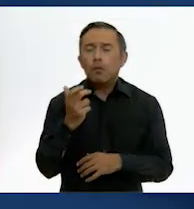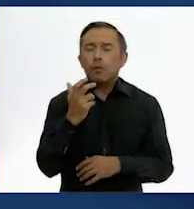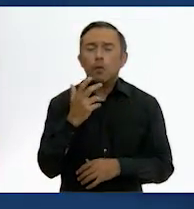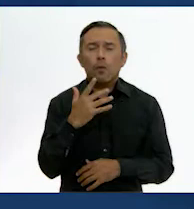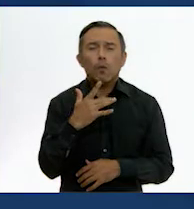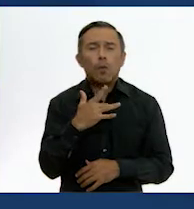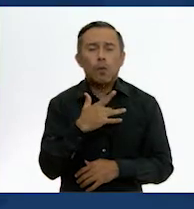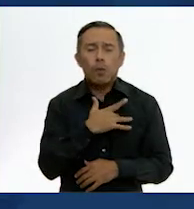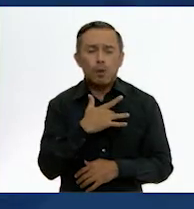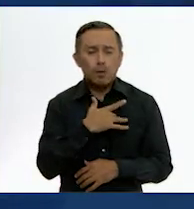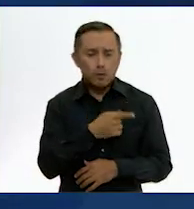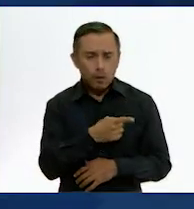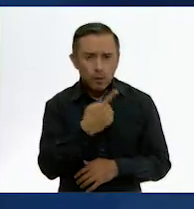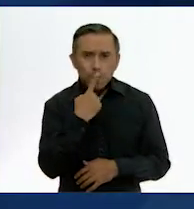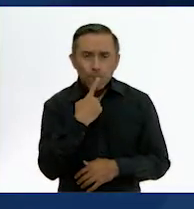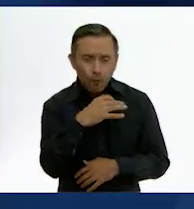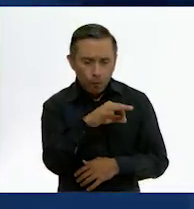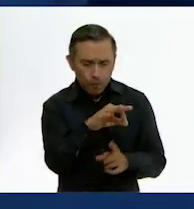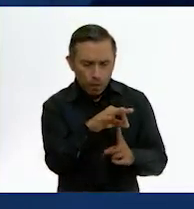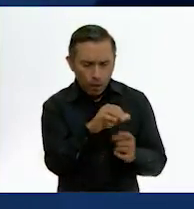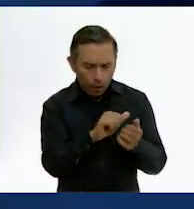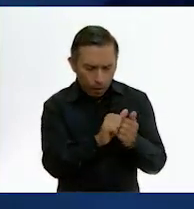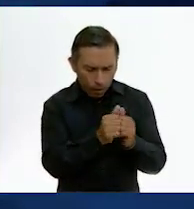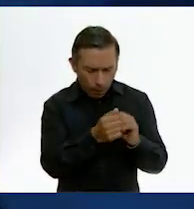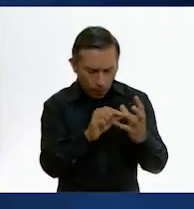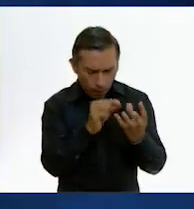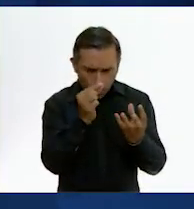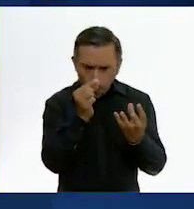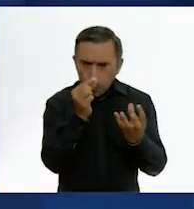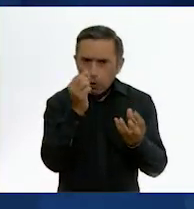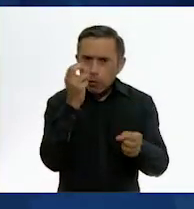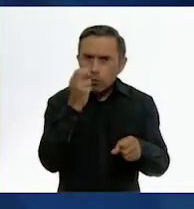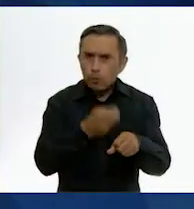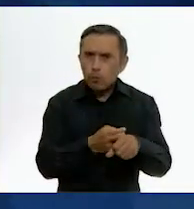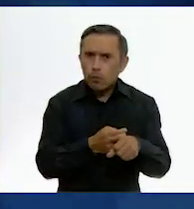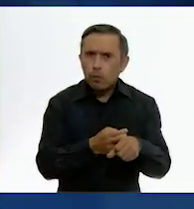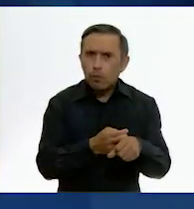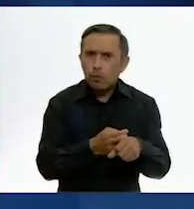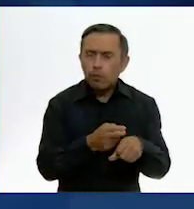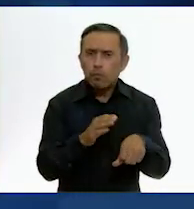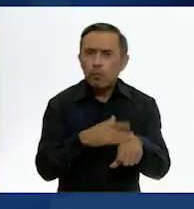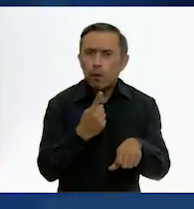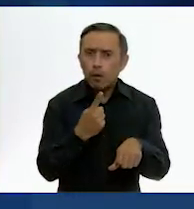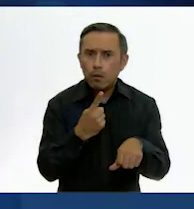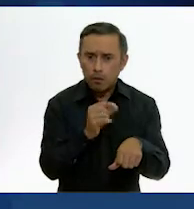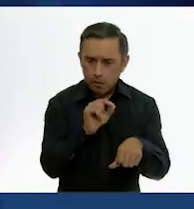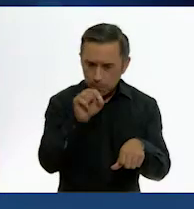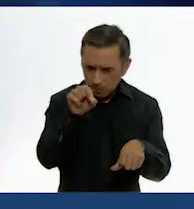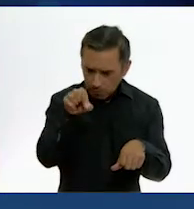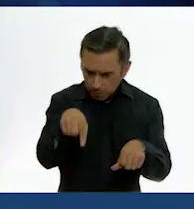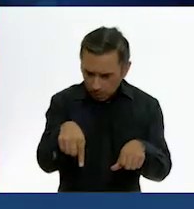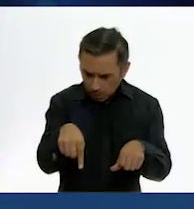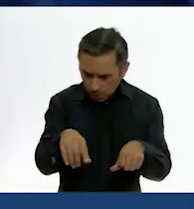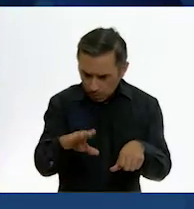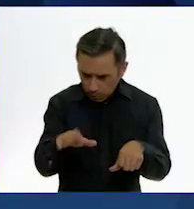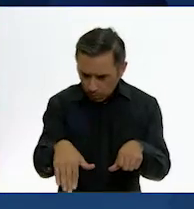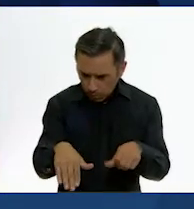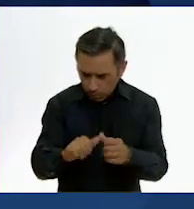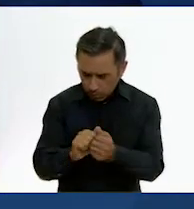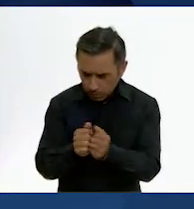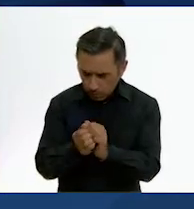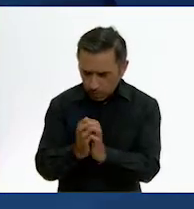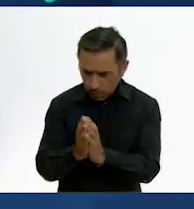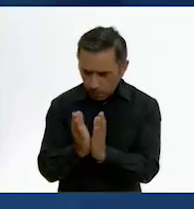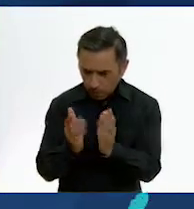corazón de la cereza es porque tiene que morir o porque tiene que seguir